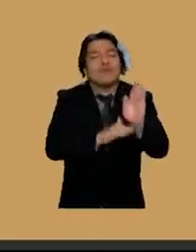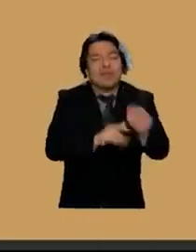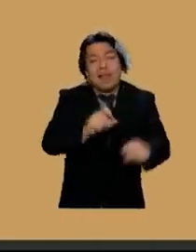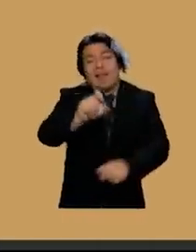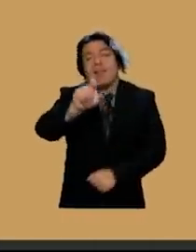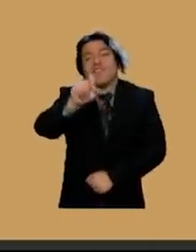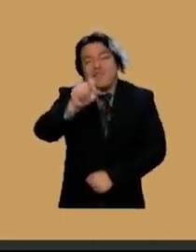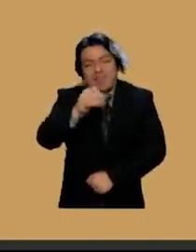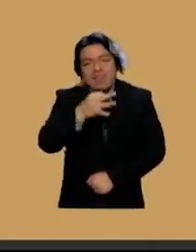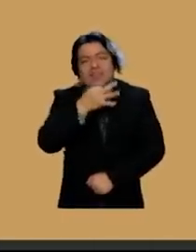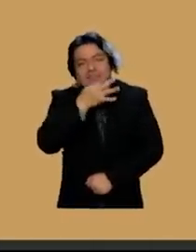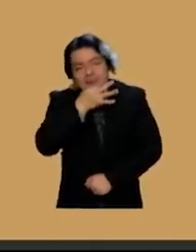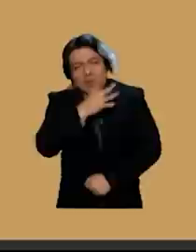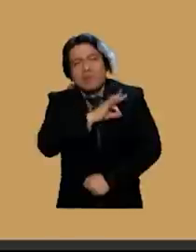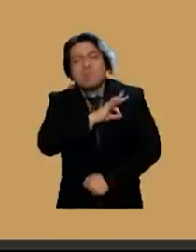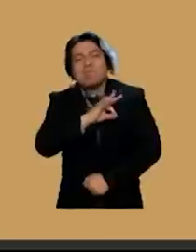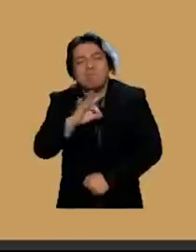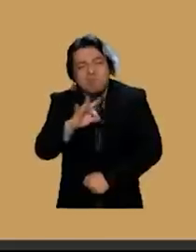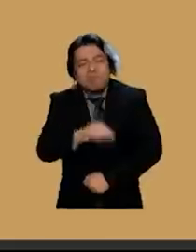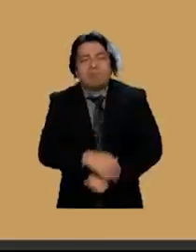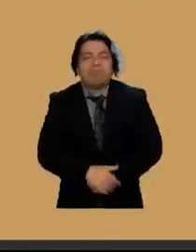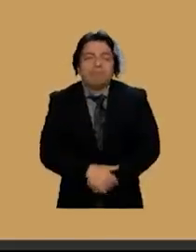capacidad...